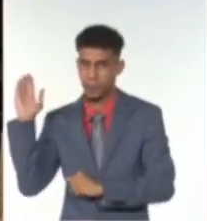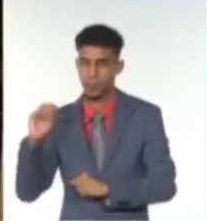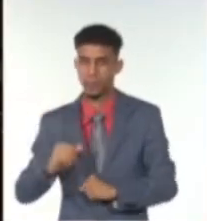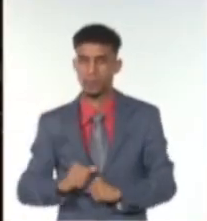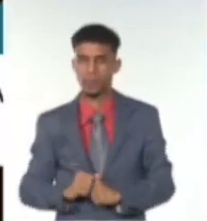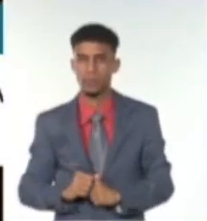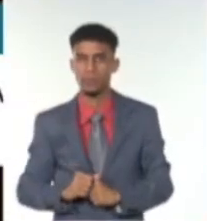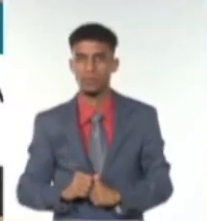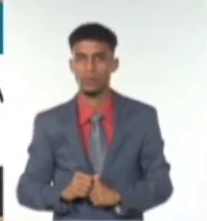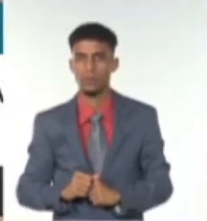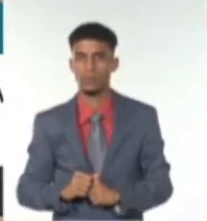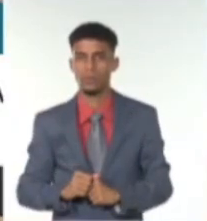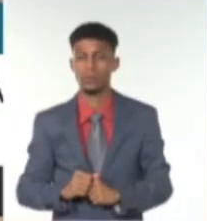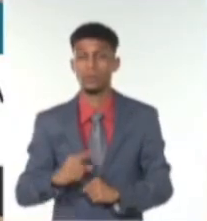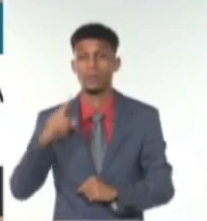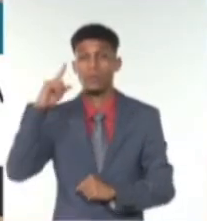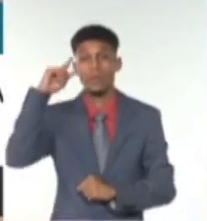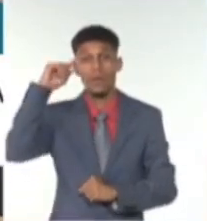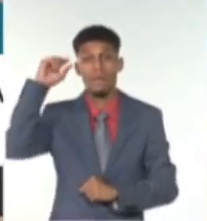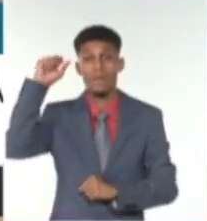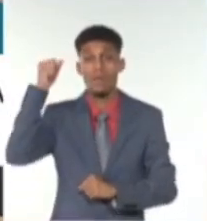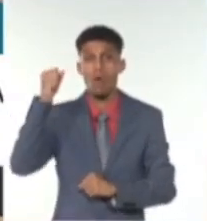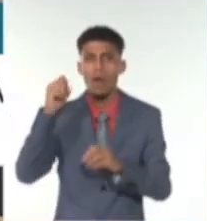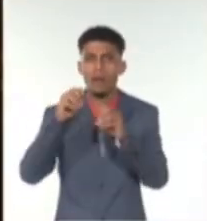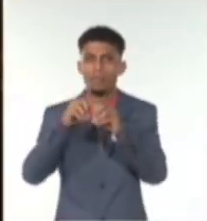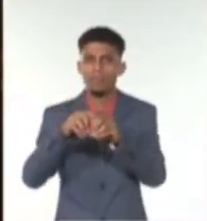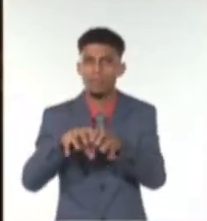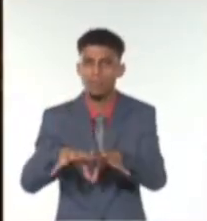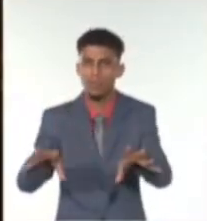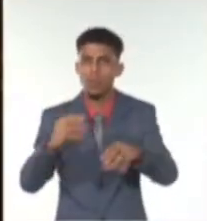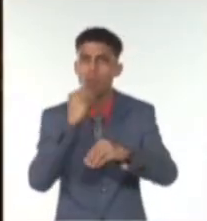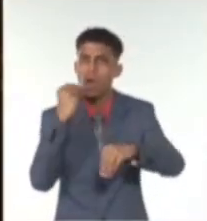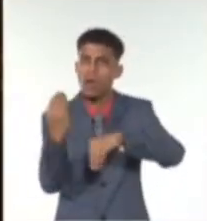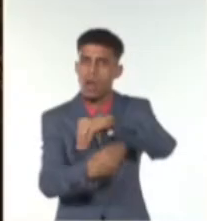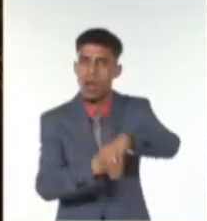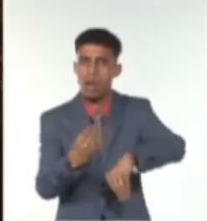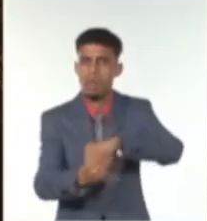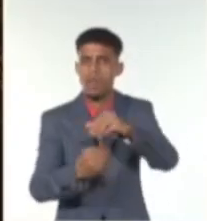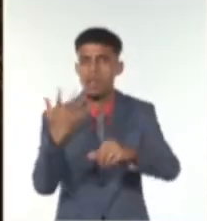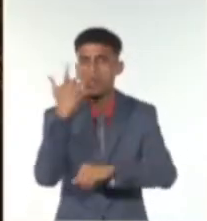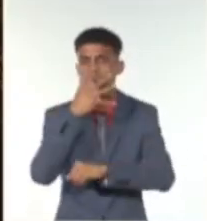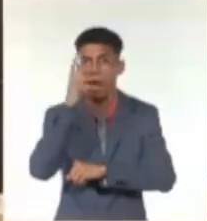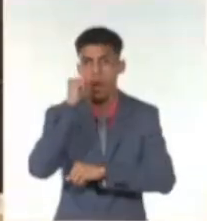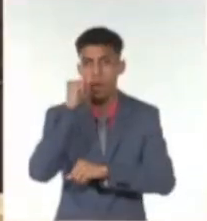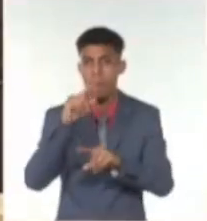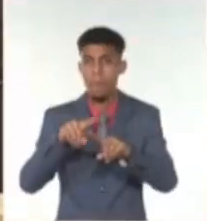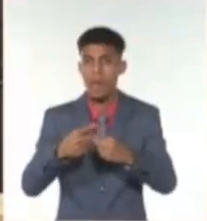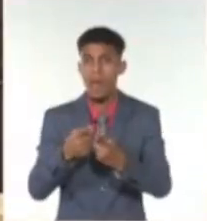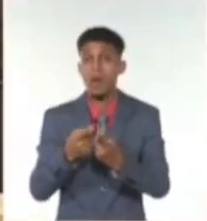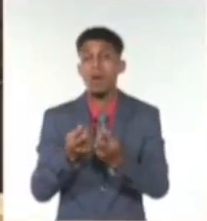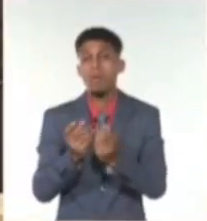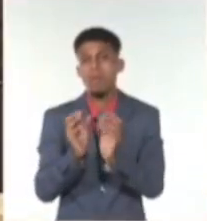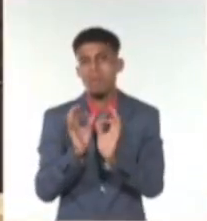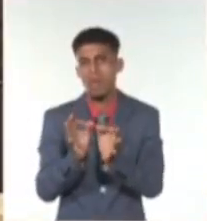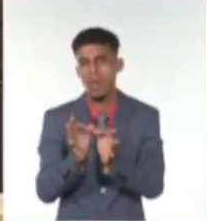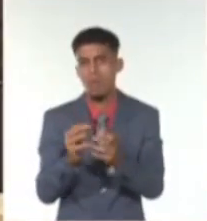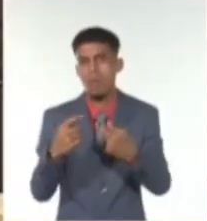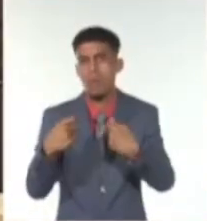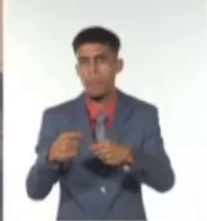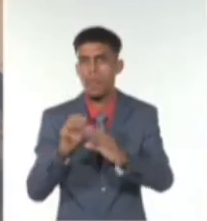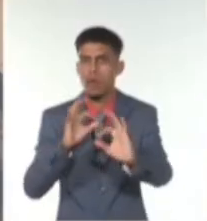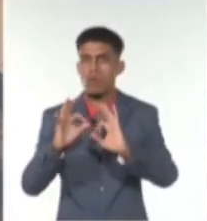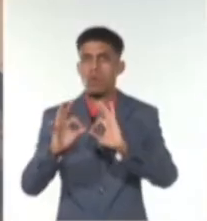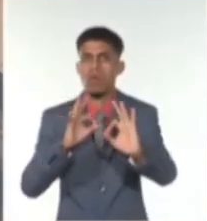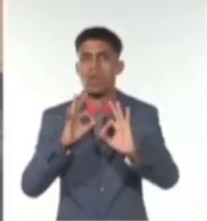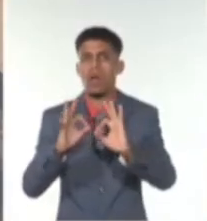Estas son las memorias de una naturaleza que puede ser transformada por el hombre, pero que reclama su preeminencia. Es la